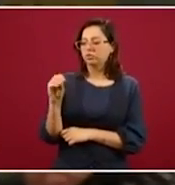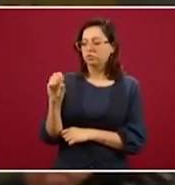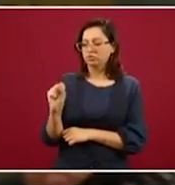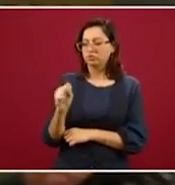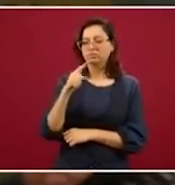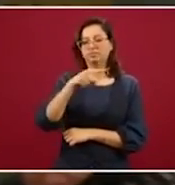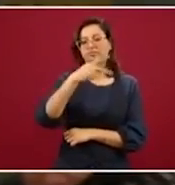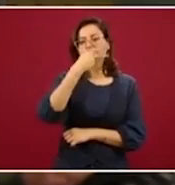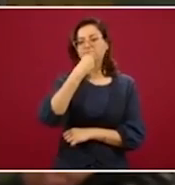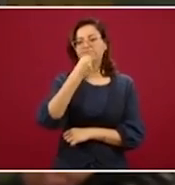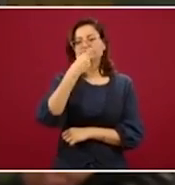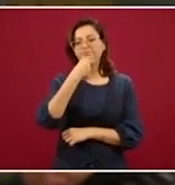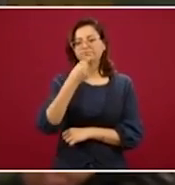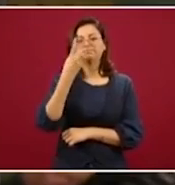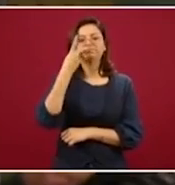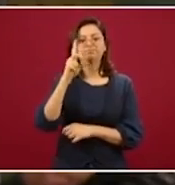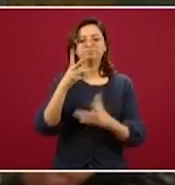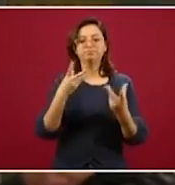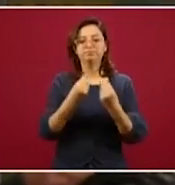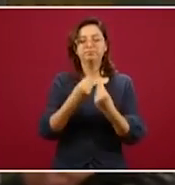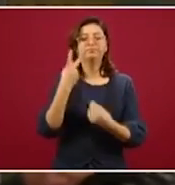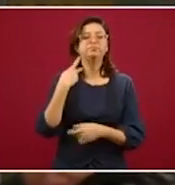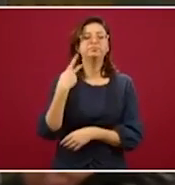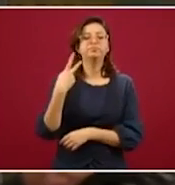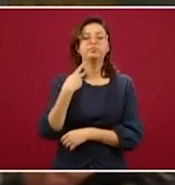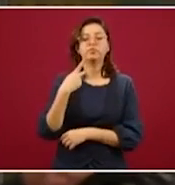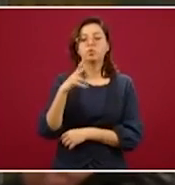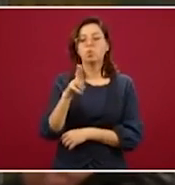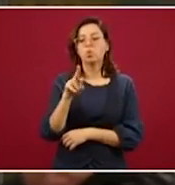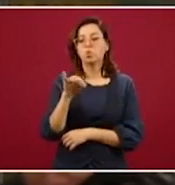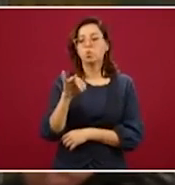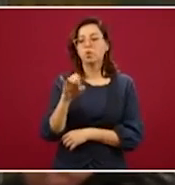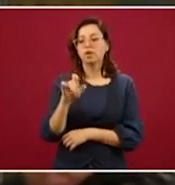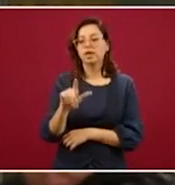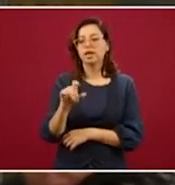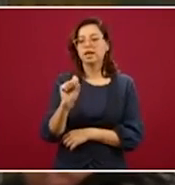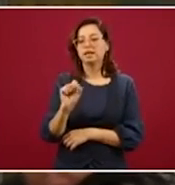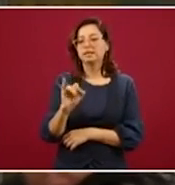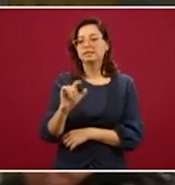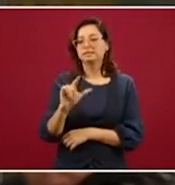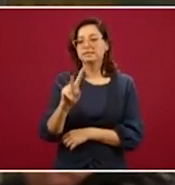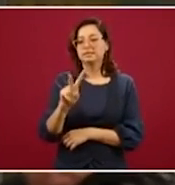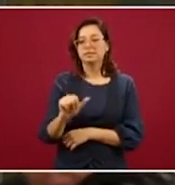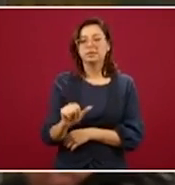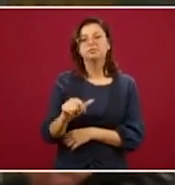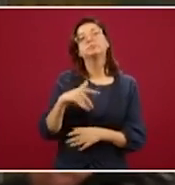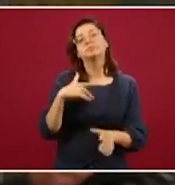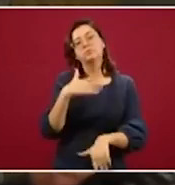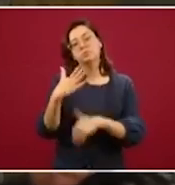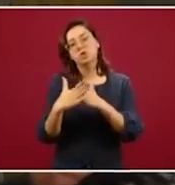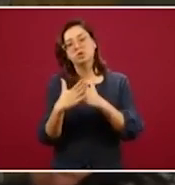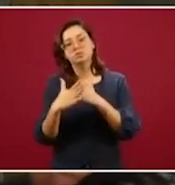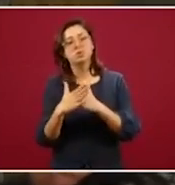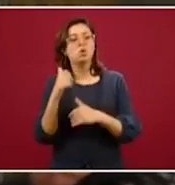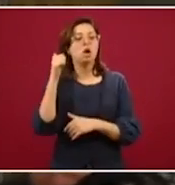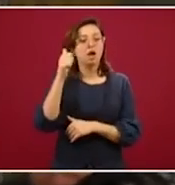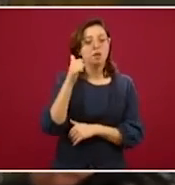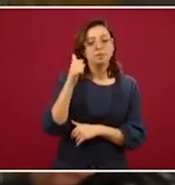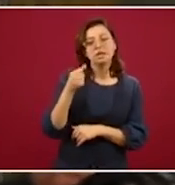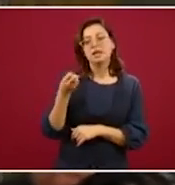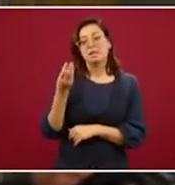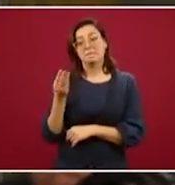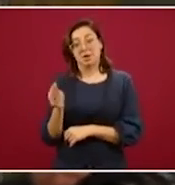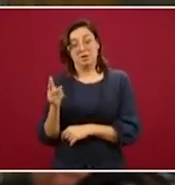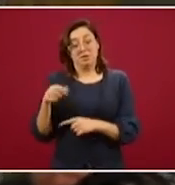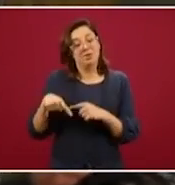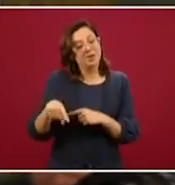un señor ligado a la política que se llama Uriel Silva. Usted ha dicho que para abril o para mayo, bueno, esperamos que de este año se cumpla